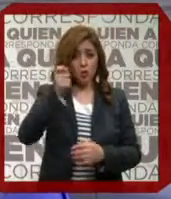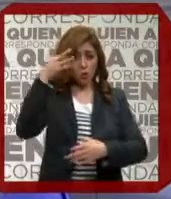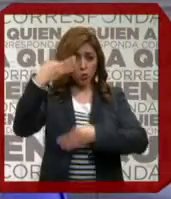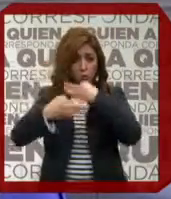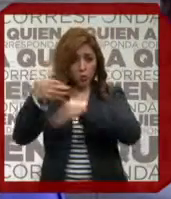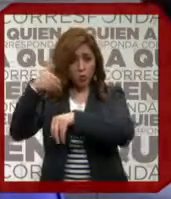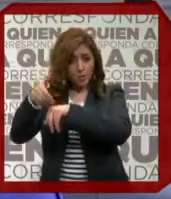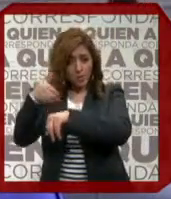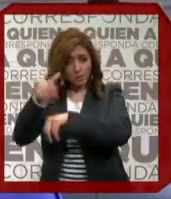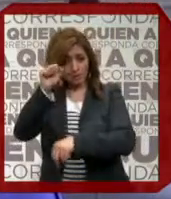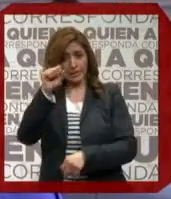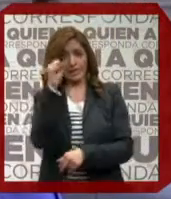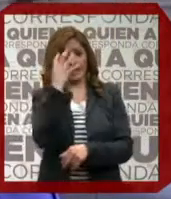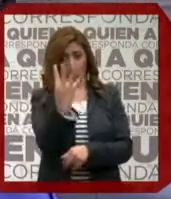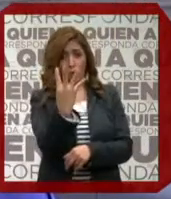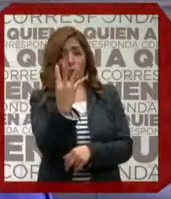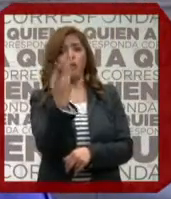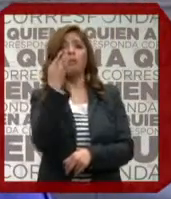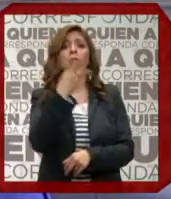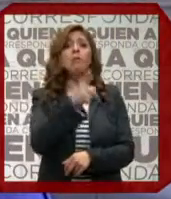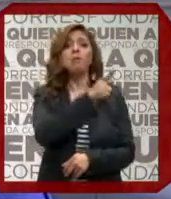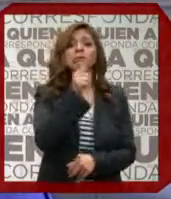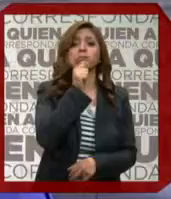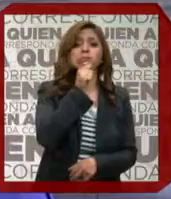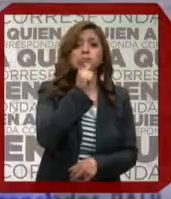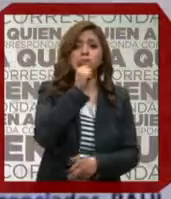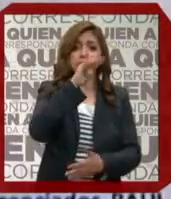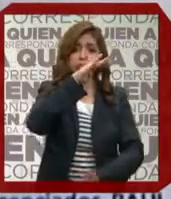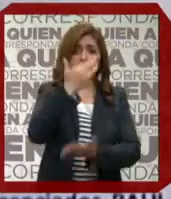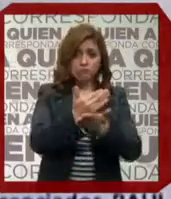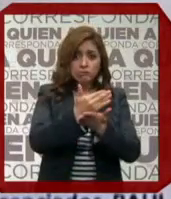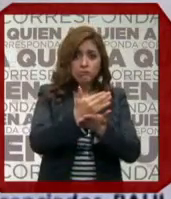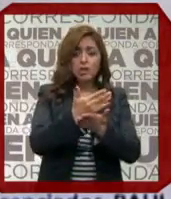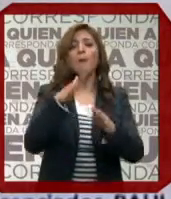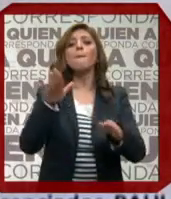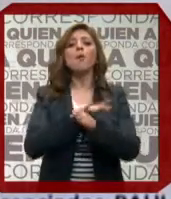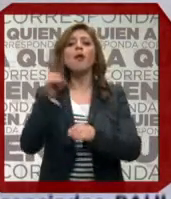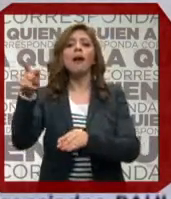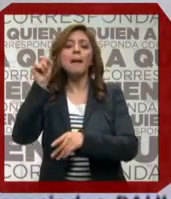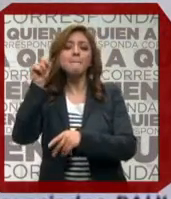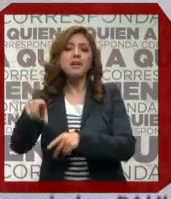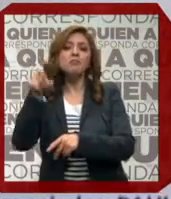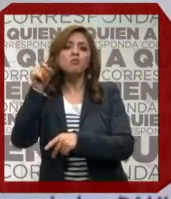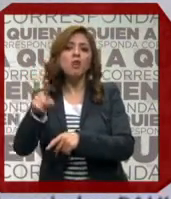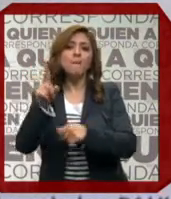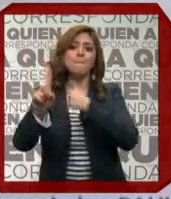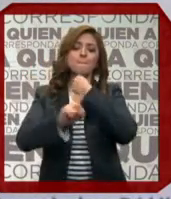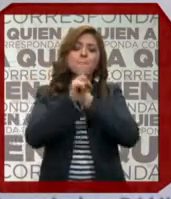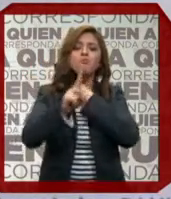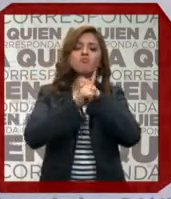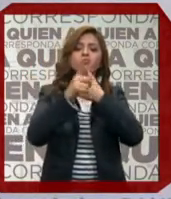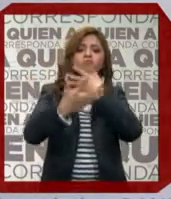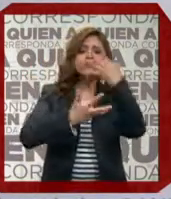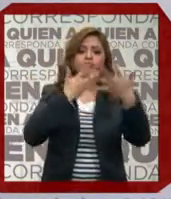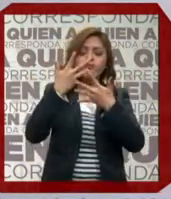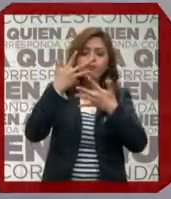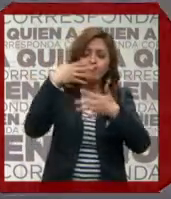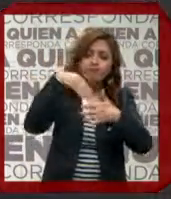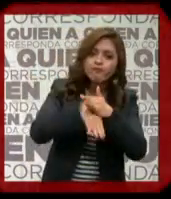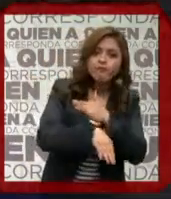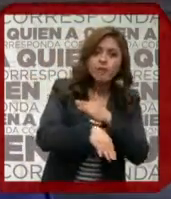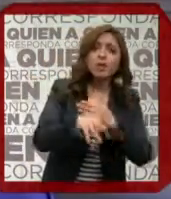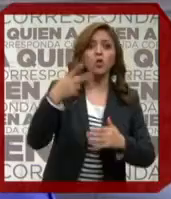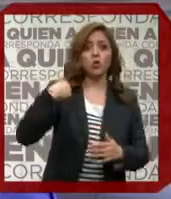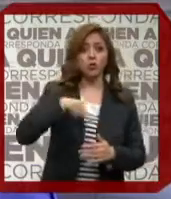64, el cual tampoco se ha concluido. ¿Por qué? Porque se está aventando todo este problema para abajo. A pesar de que